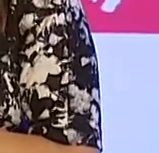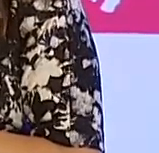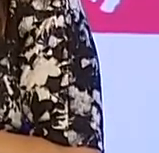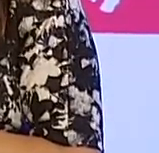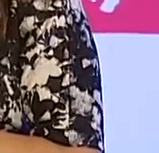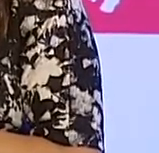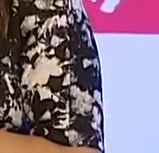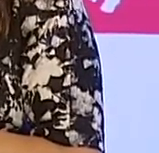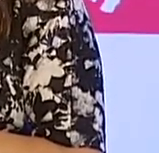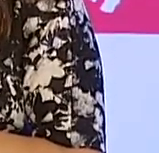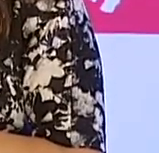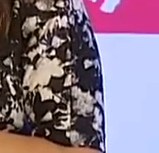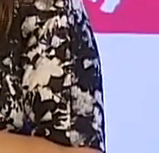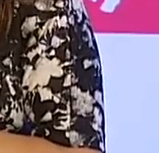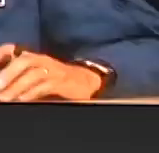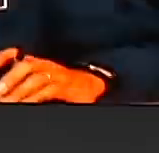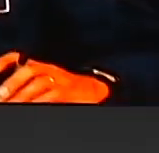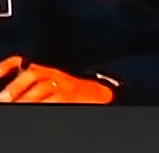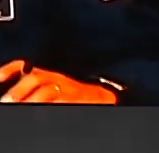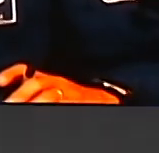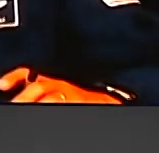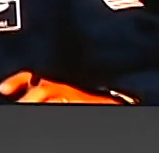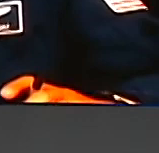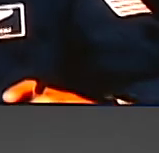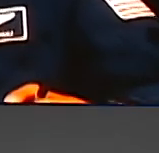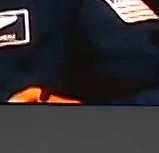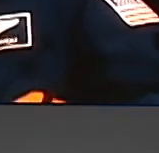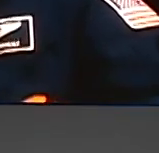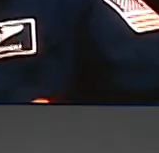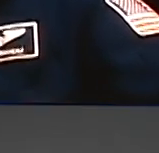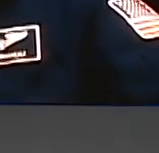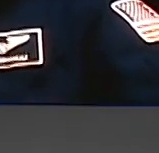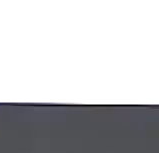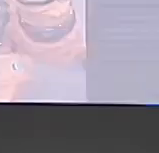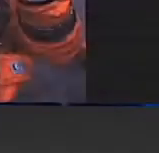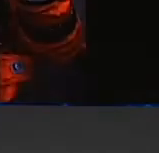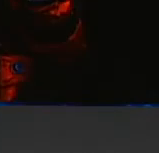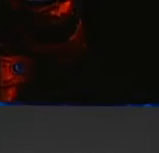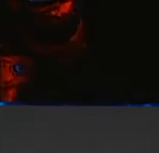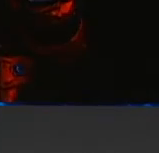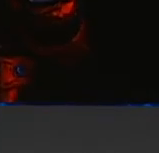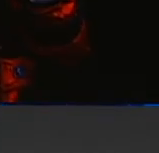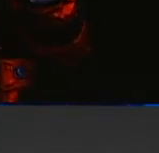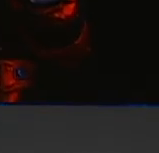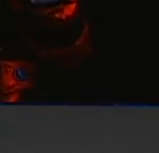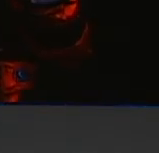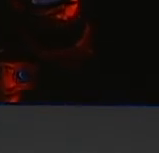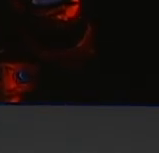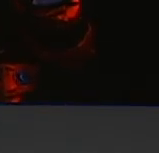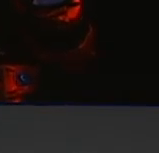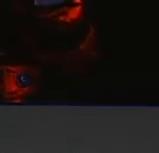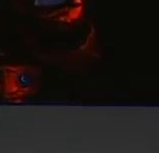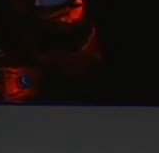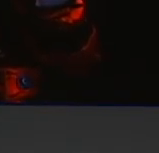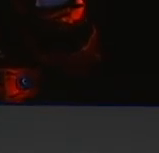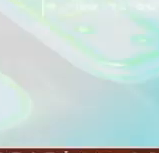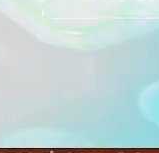luchará por defender a la comunidad mexicana y a fabricar más líderes. Para México al Día, Gustavo